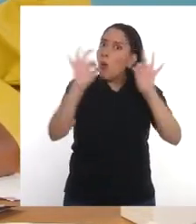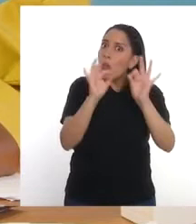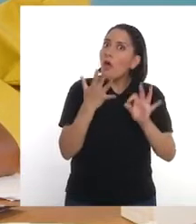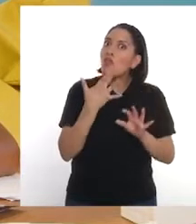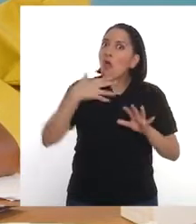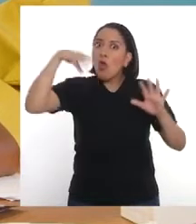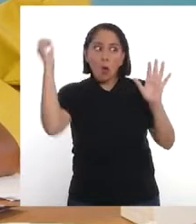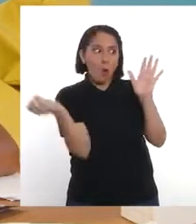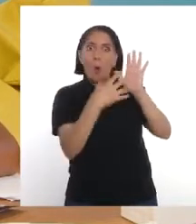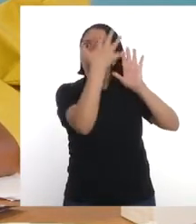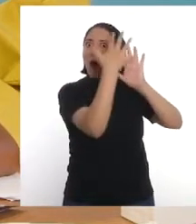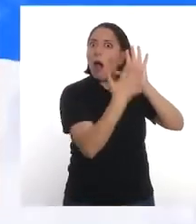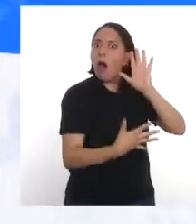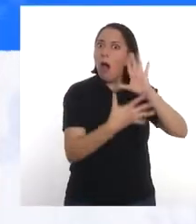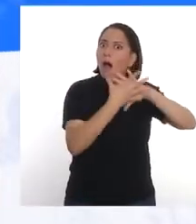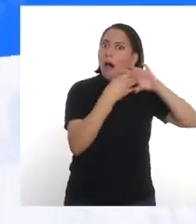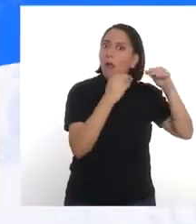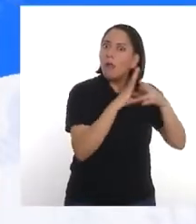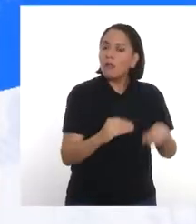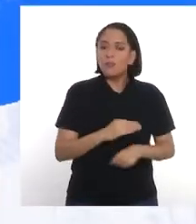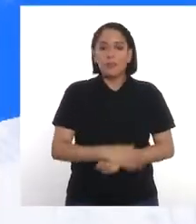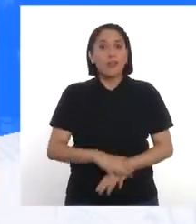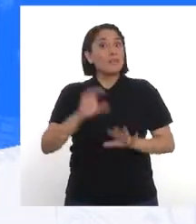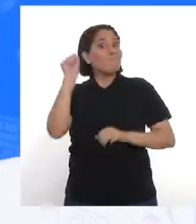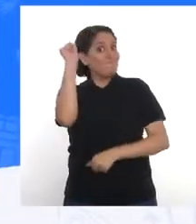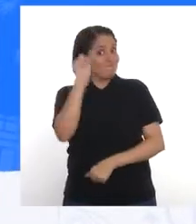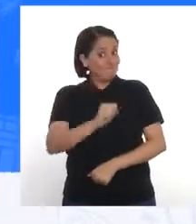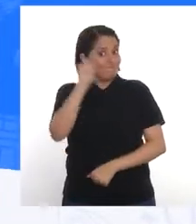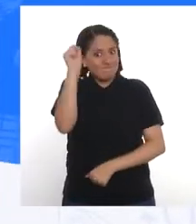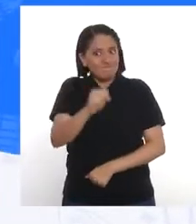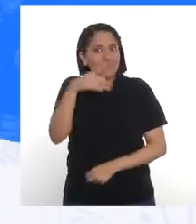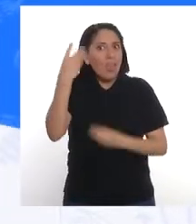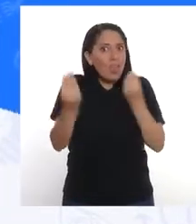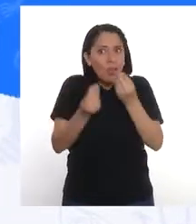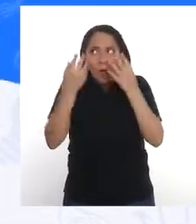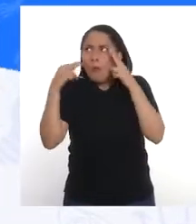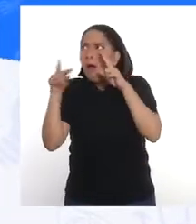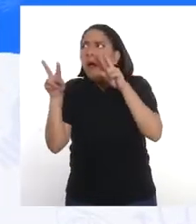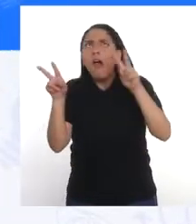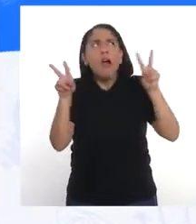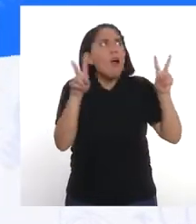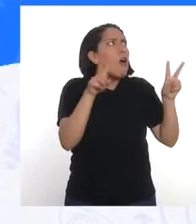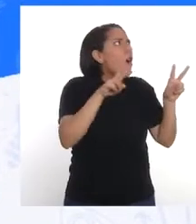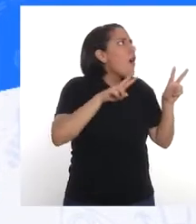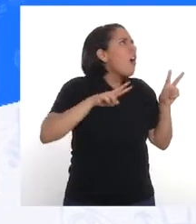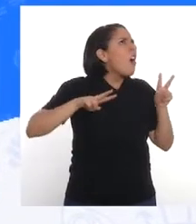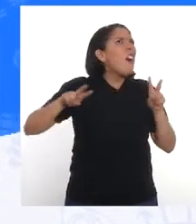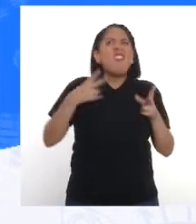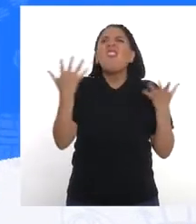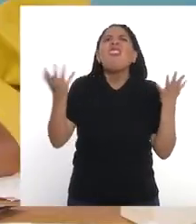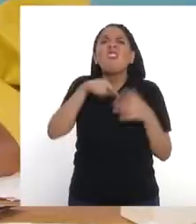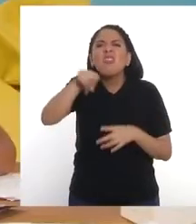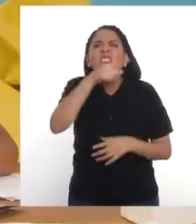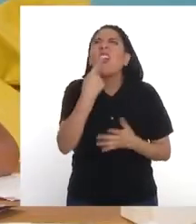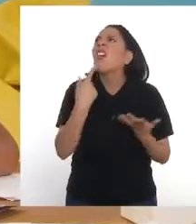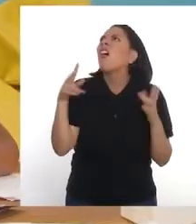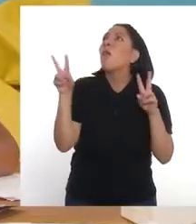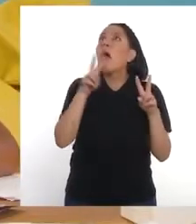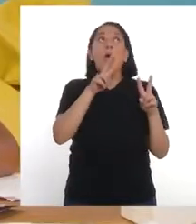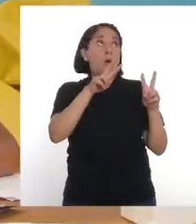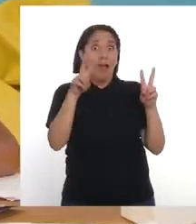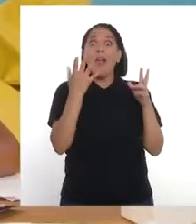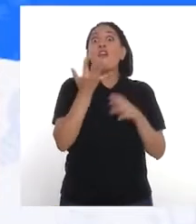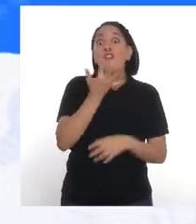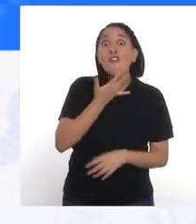el color para contar una historia. Lo es. Miremos con atención el mundo que nos rodea. ¿Qué es lo que vemos? ¡Mucho